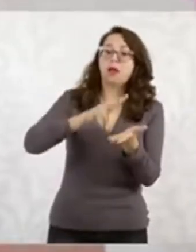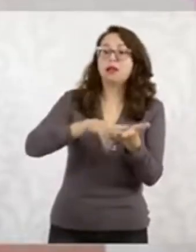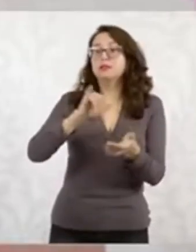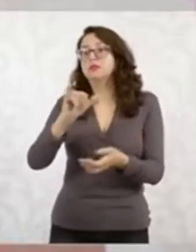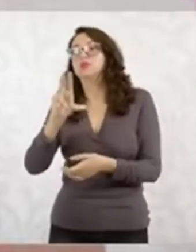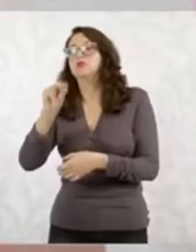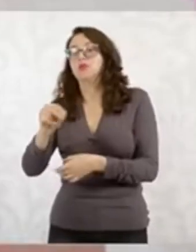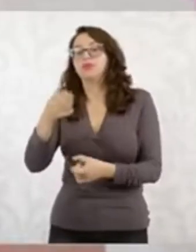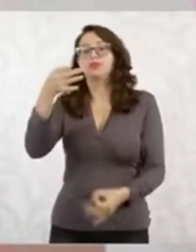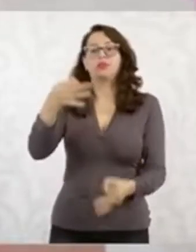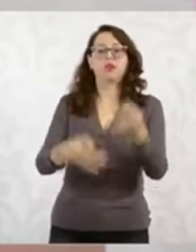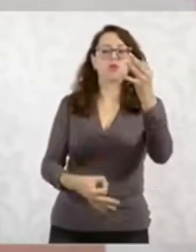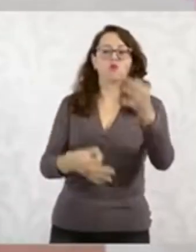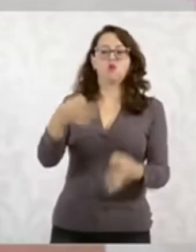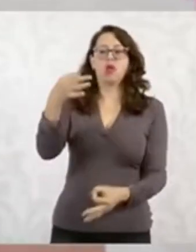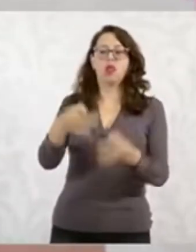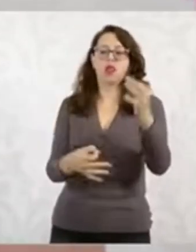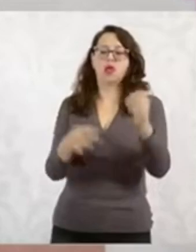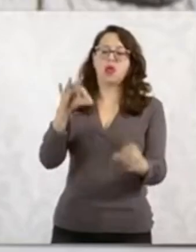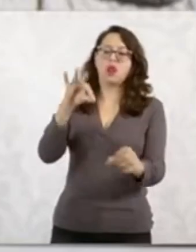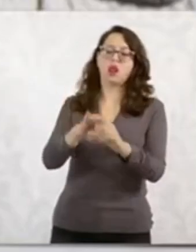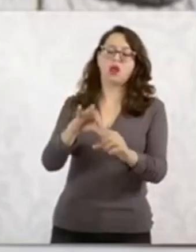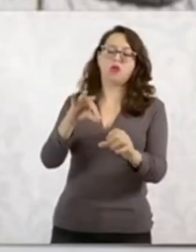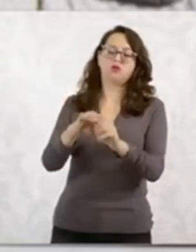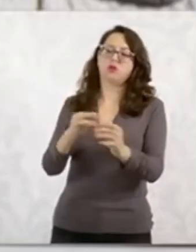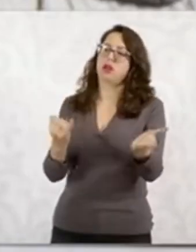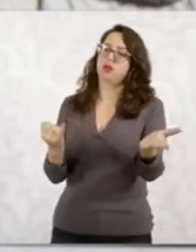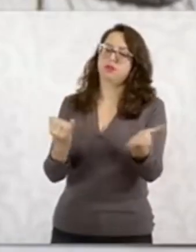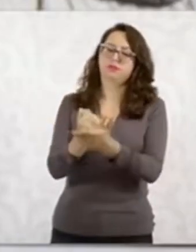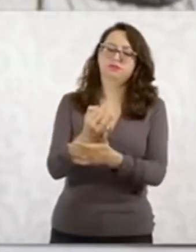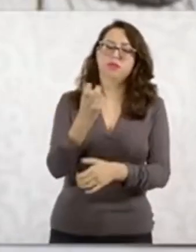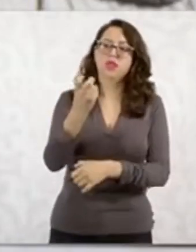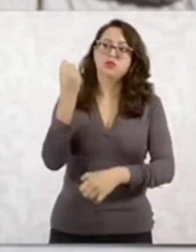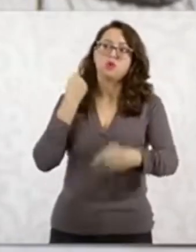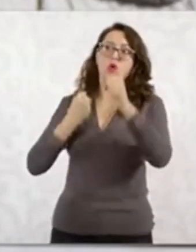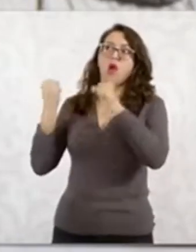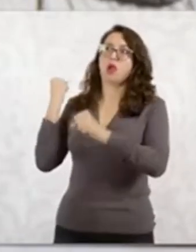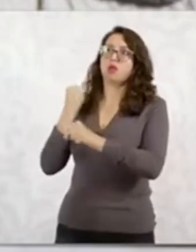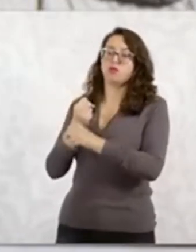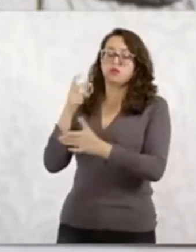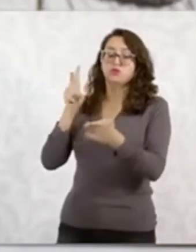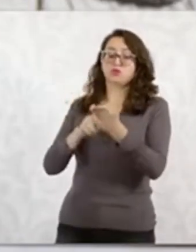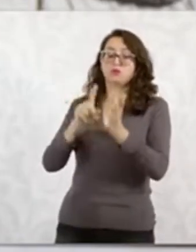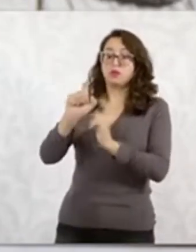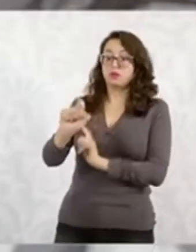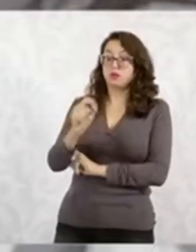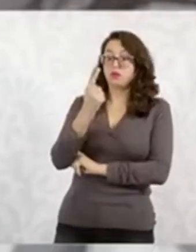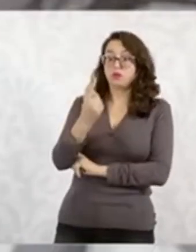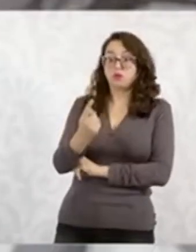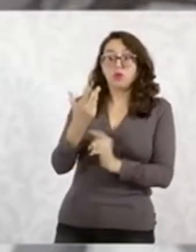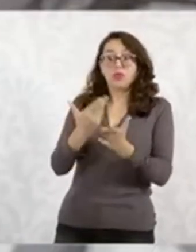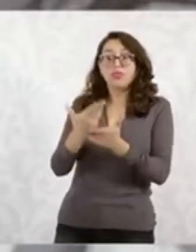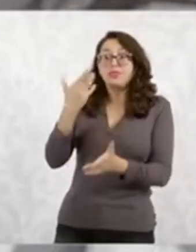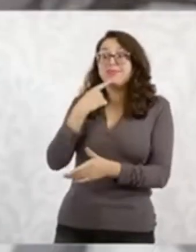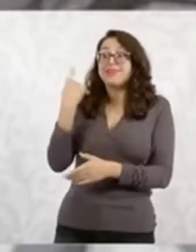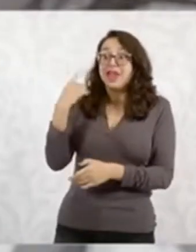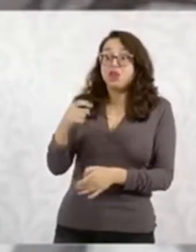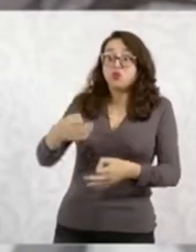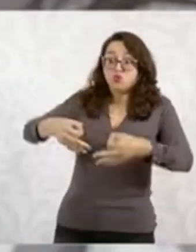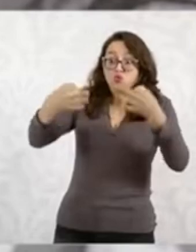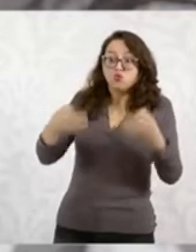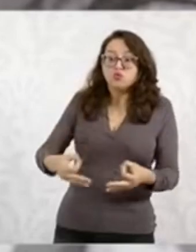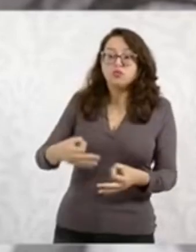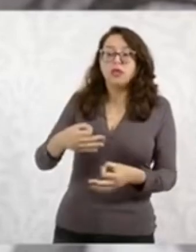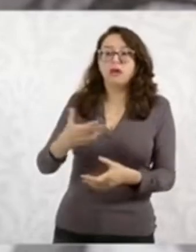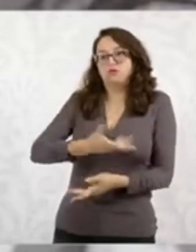no. Entonces no le corresponde y fue en el 2021. No sé si hubo una denuncia en aquel entonces a la Fiscalía